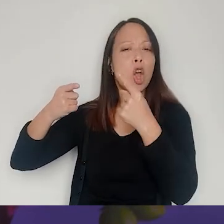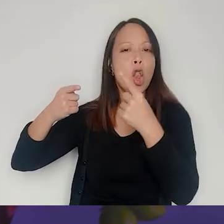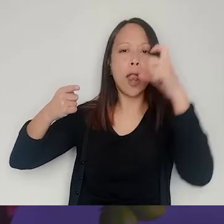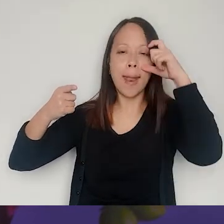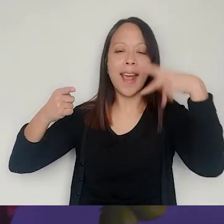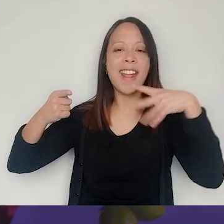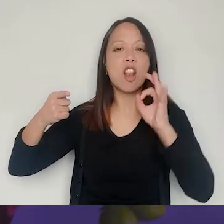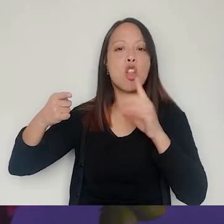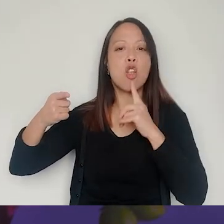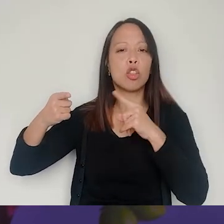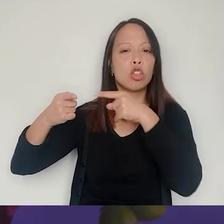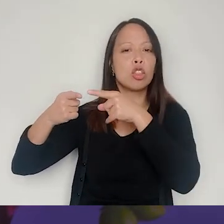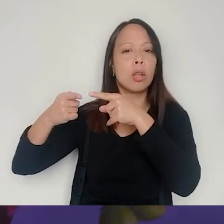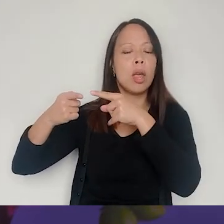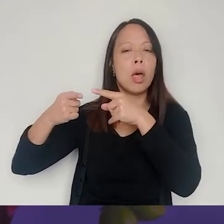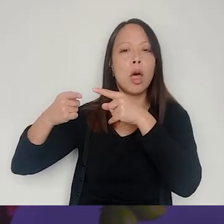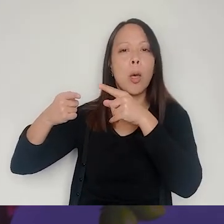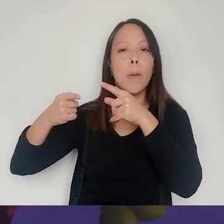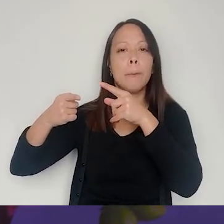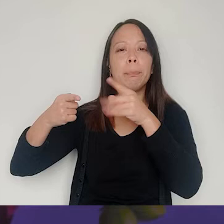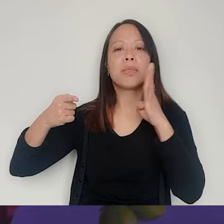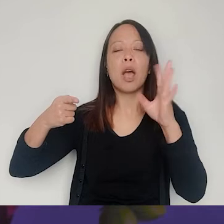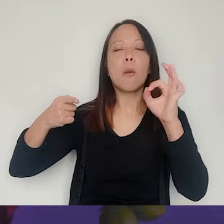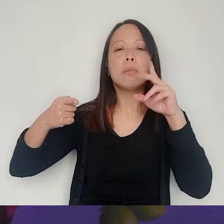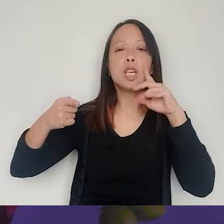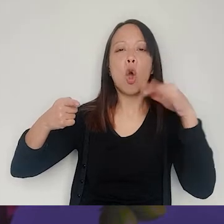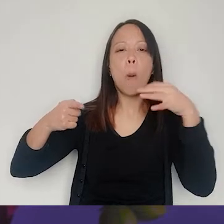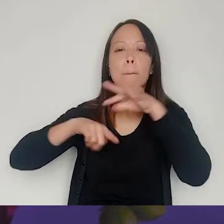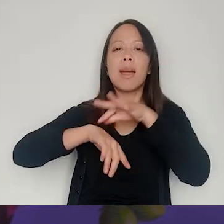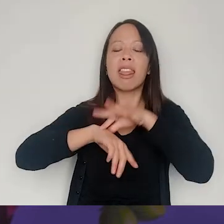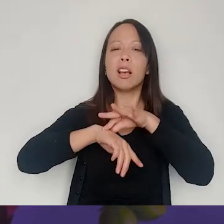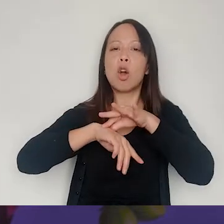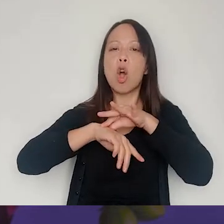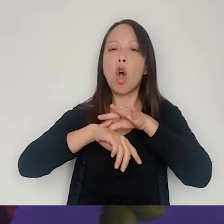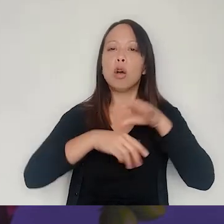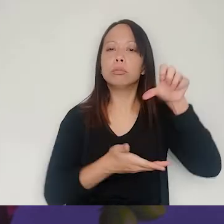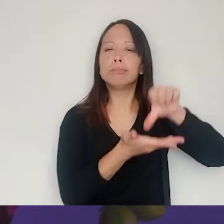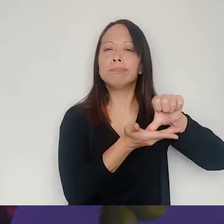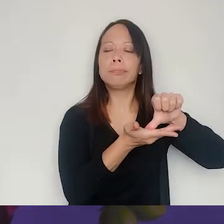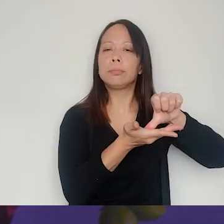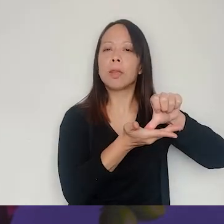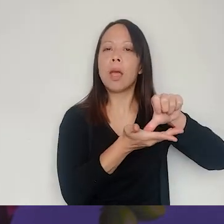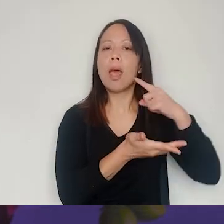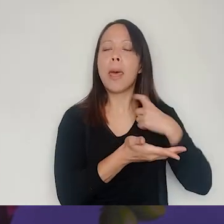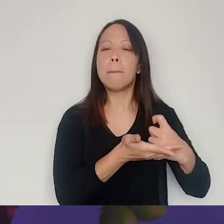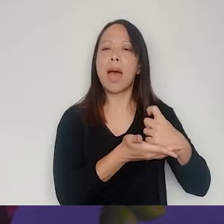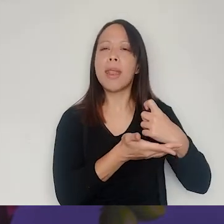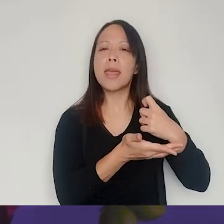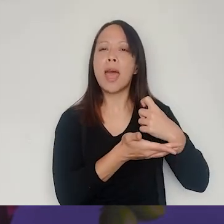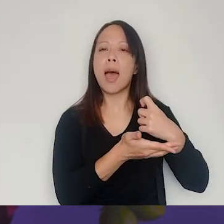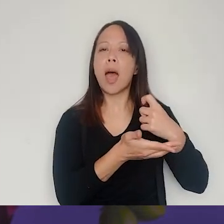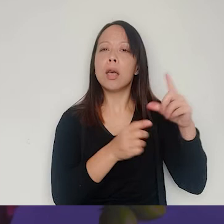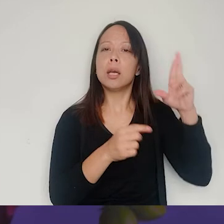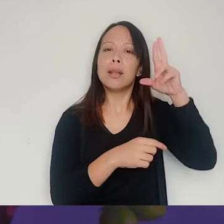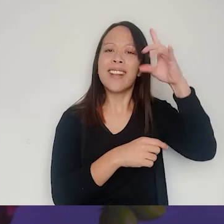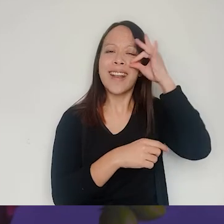llama ENOD, que lo lleva el Consorcio Biomédico de Investigación en Red en España, el cual lo que hace es